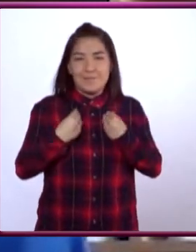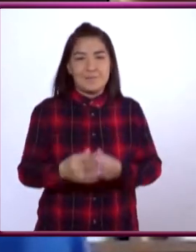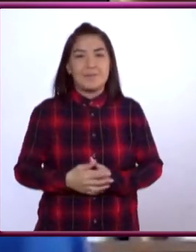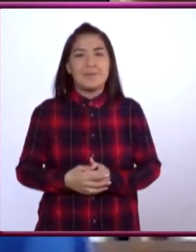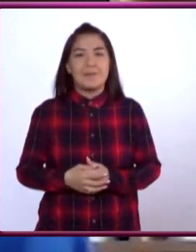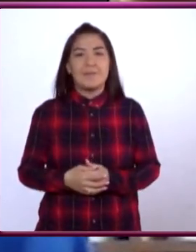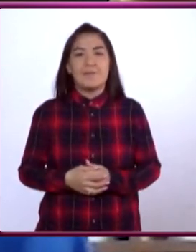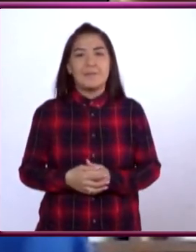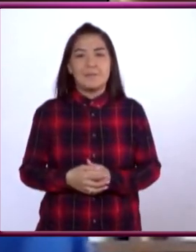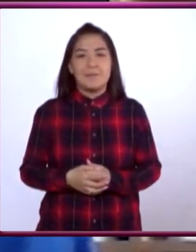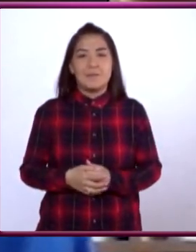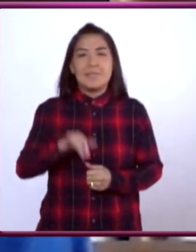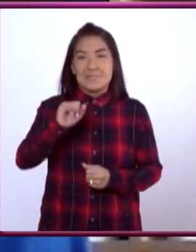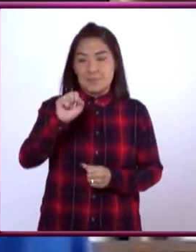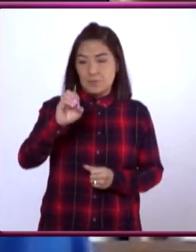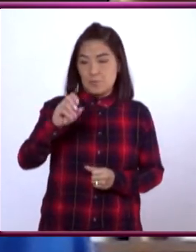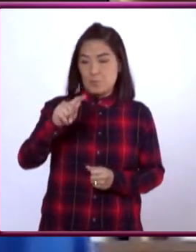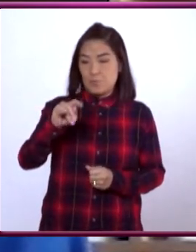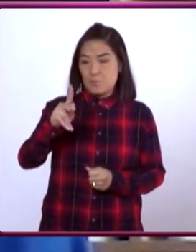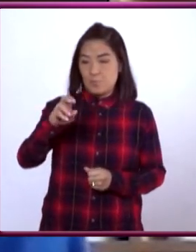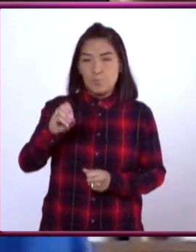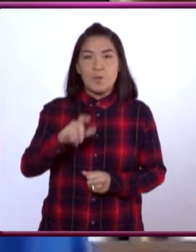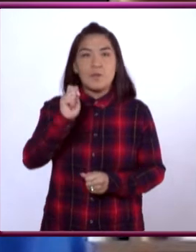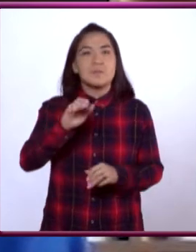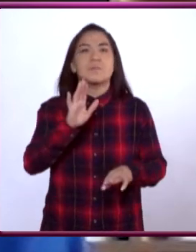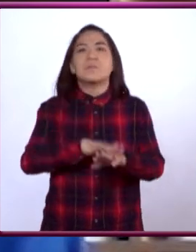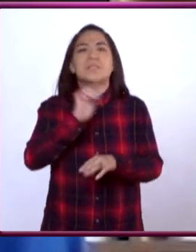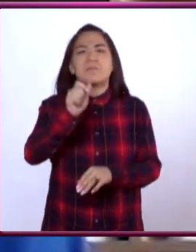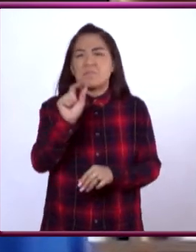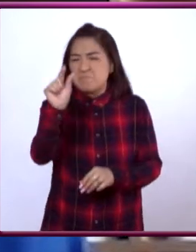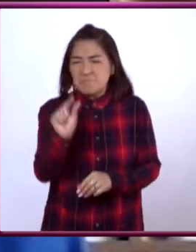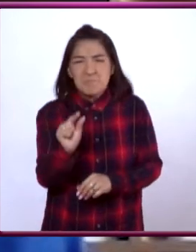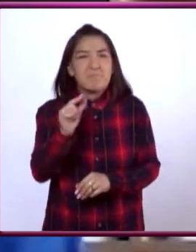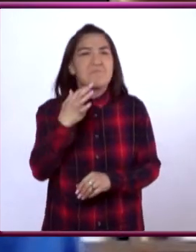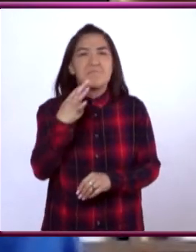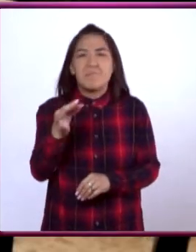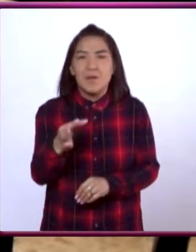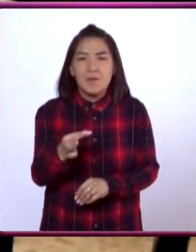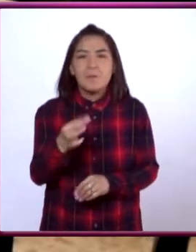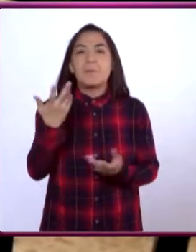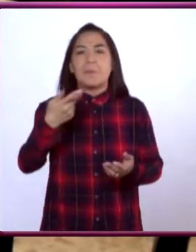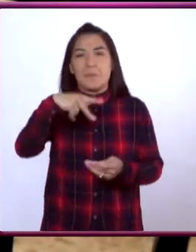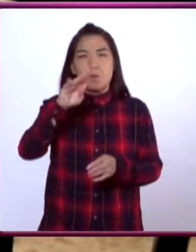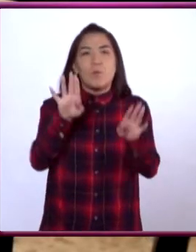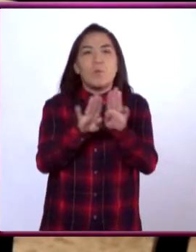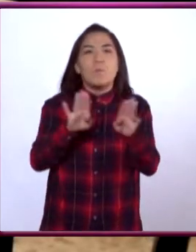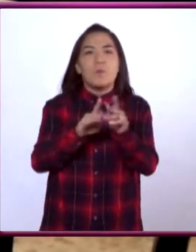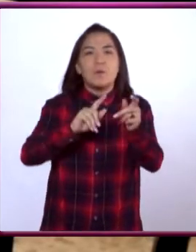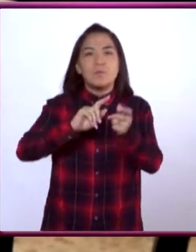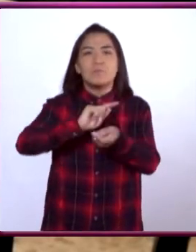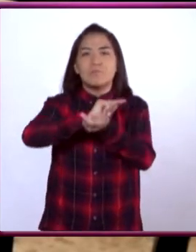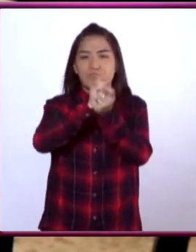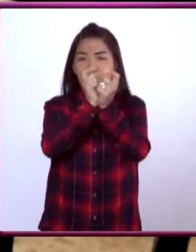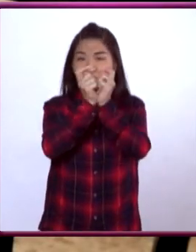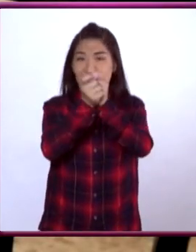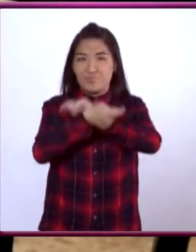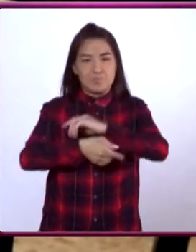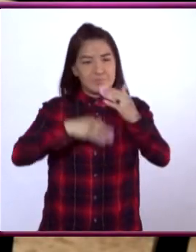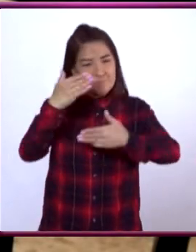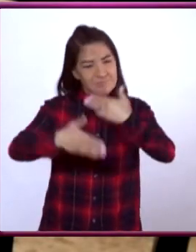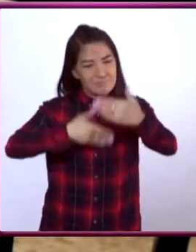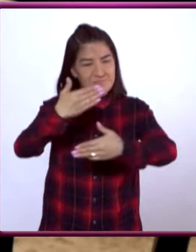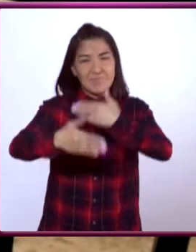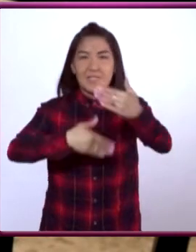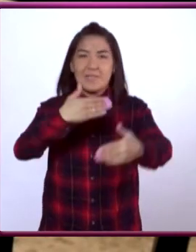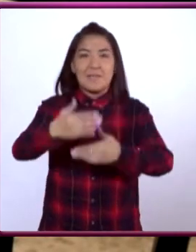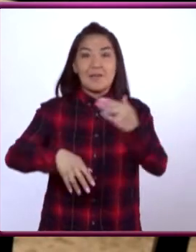radioisótopo, que es un radioisótopo en una cantidad mínima, en traza, que se llama carbono 14. ¿Qué quiere decir? Que está transformándose todo el tiempo